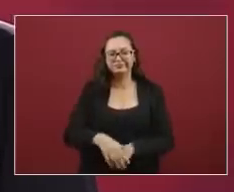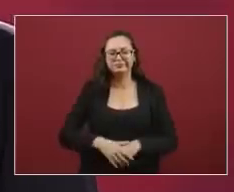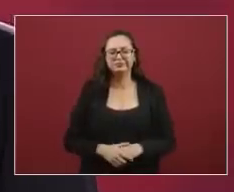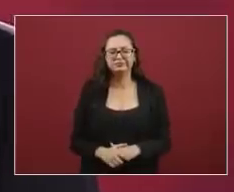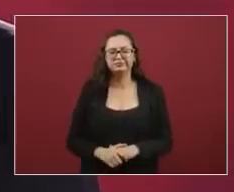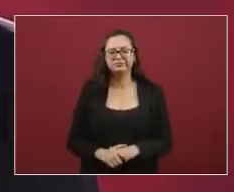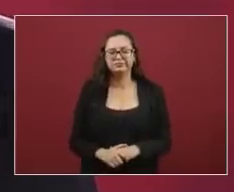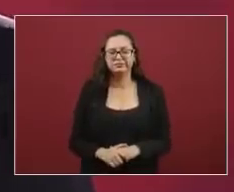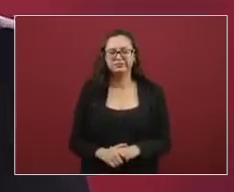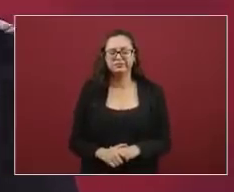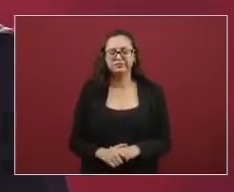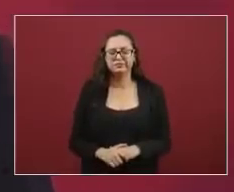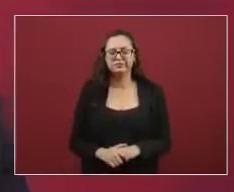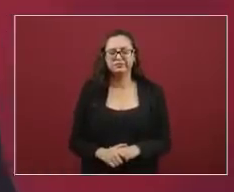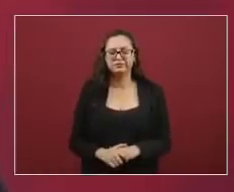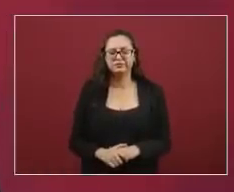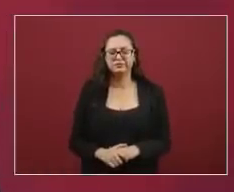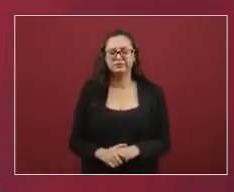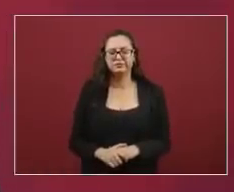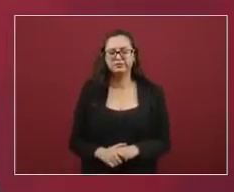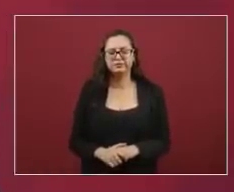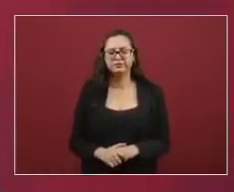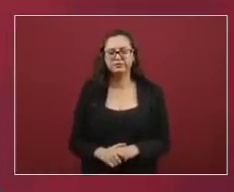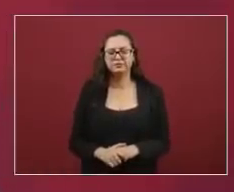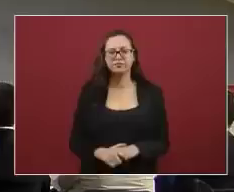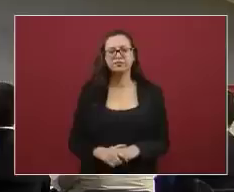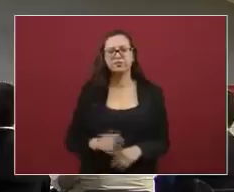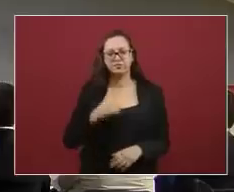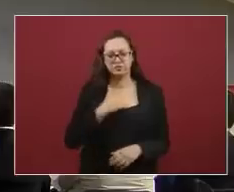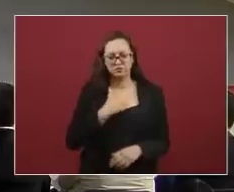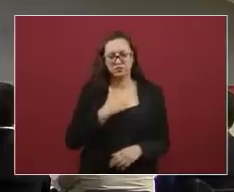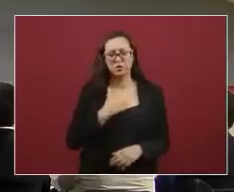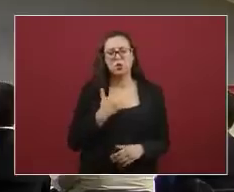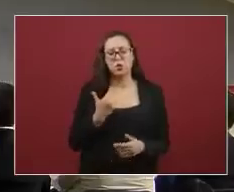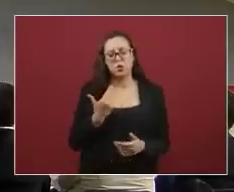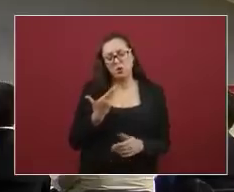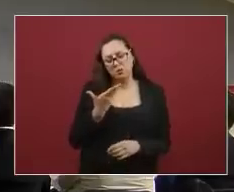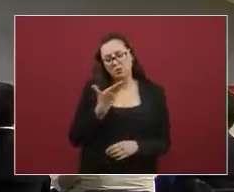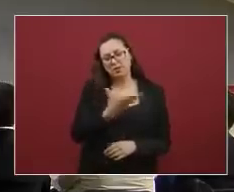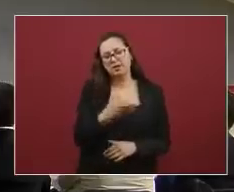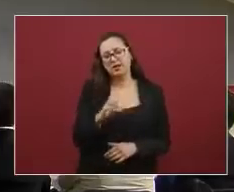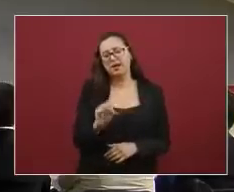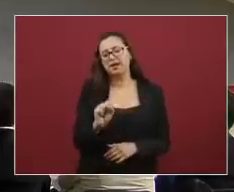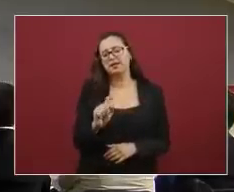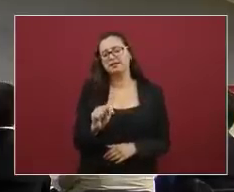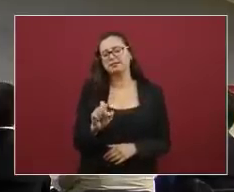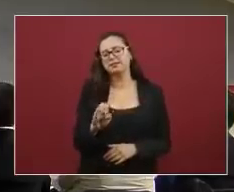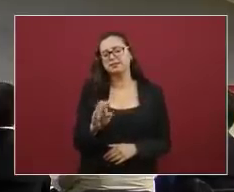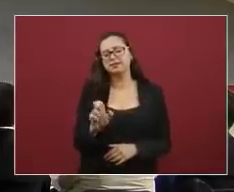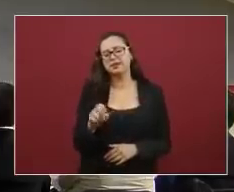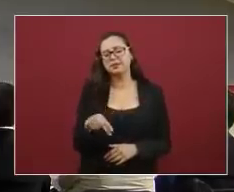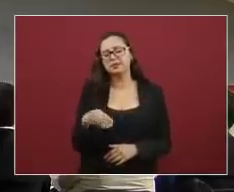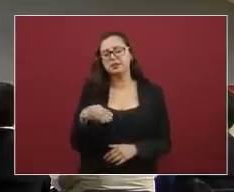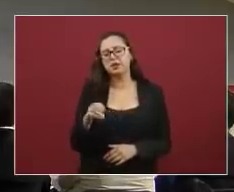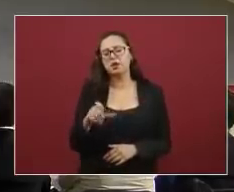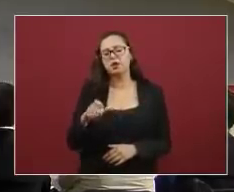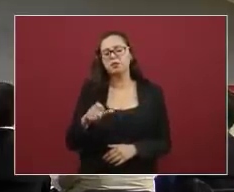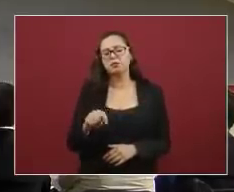le pedí a Esteban Moctezuma, secretario de Educación, que con mucha